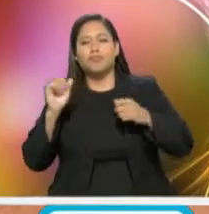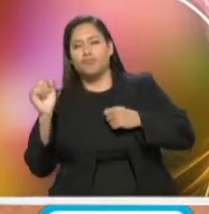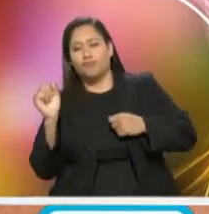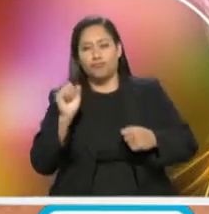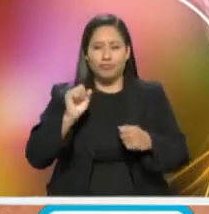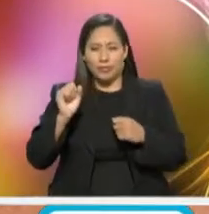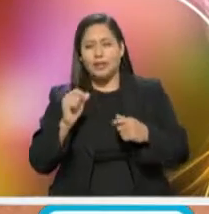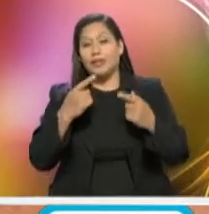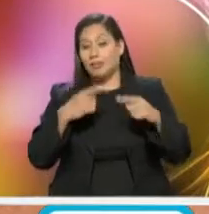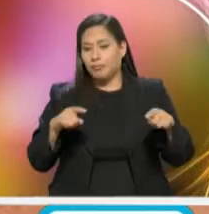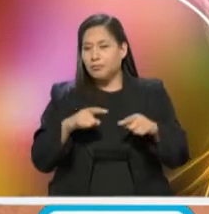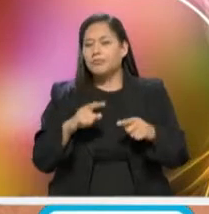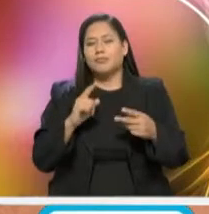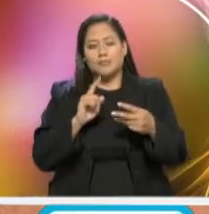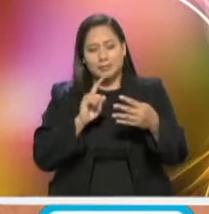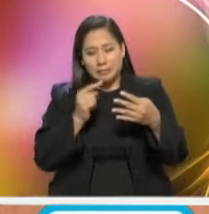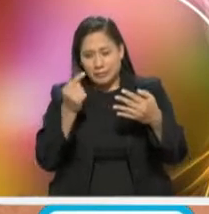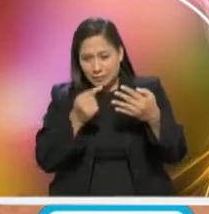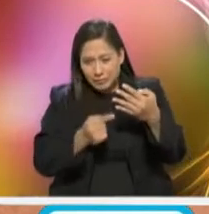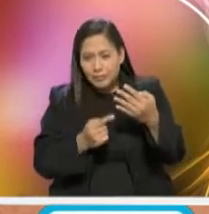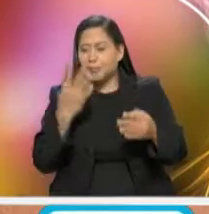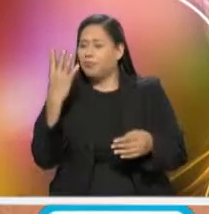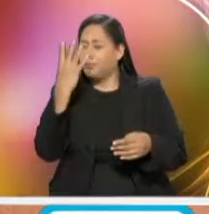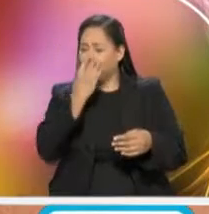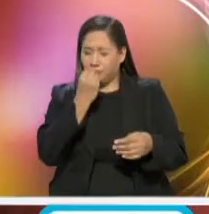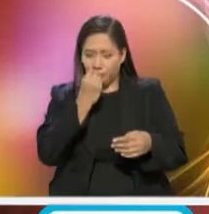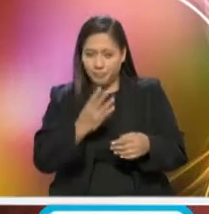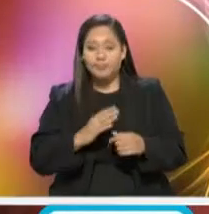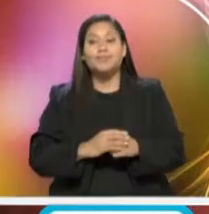todos estos ritmos maravillosos. Y